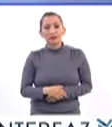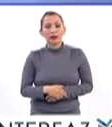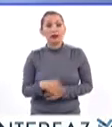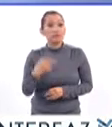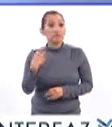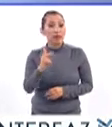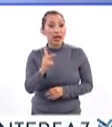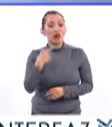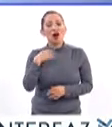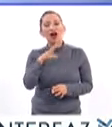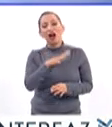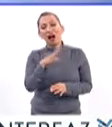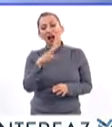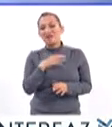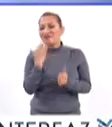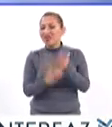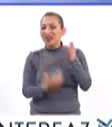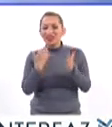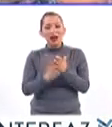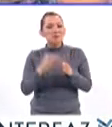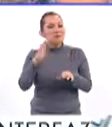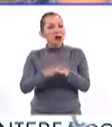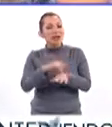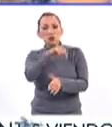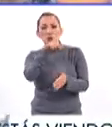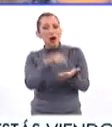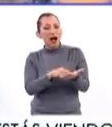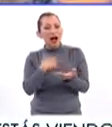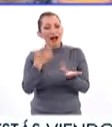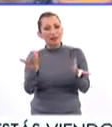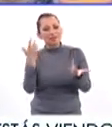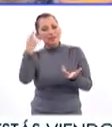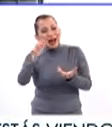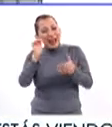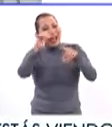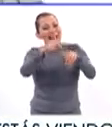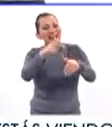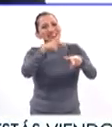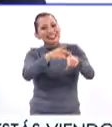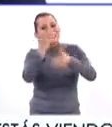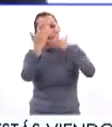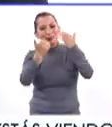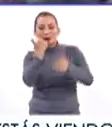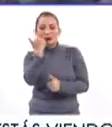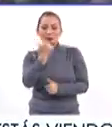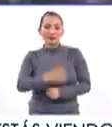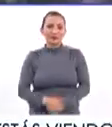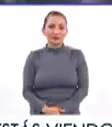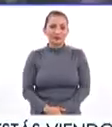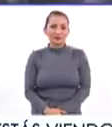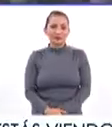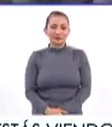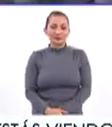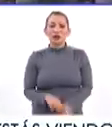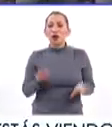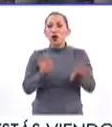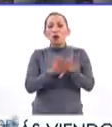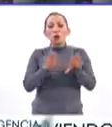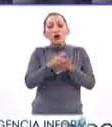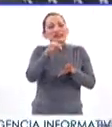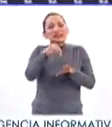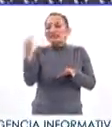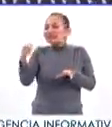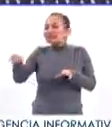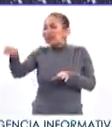Aún así, persiste un déficit en el número de lugares disponibles para que continúen sus estudios. ¿Cómo satisfacer